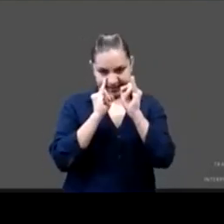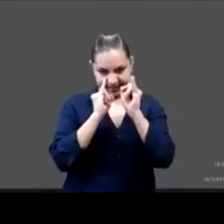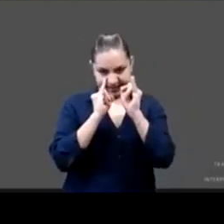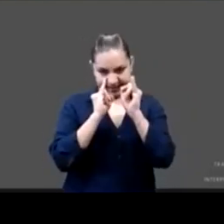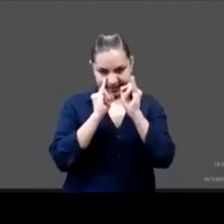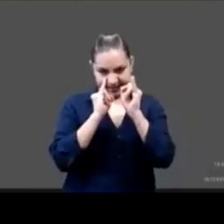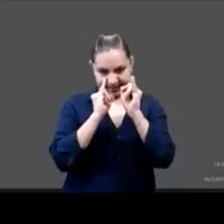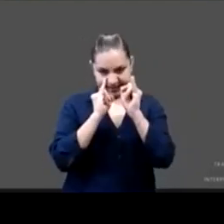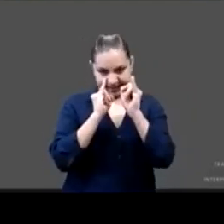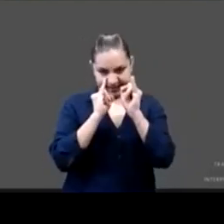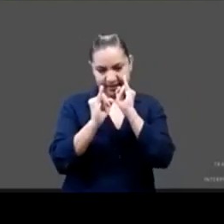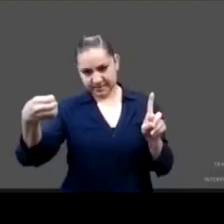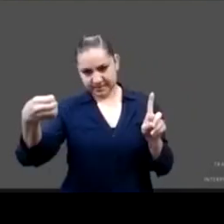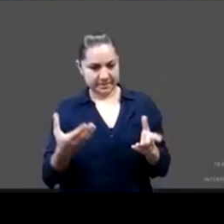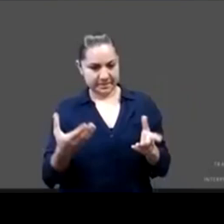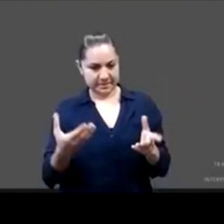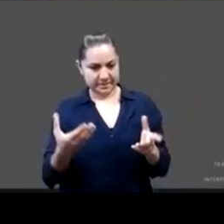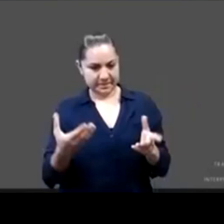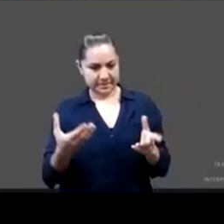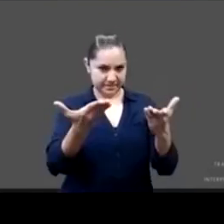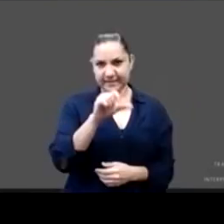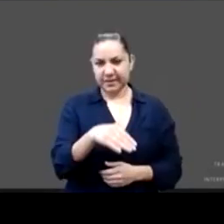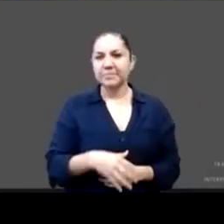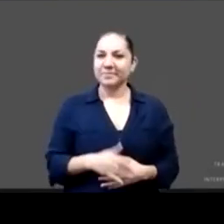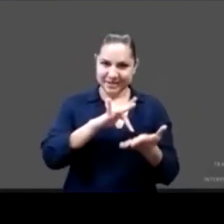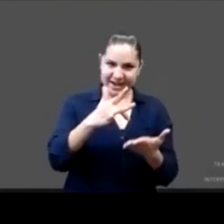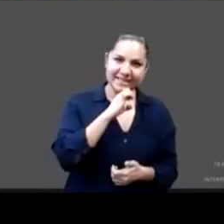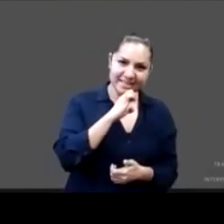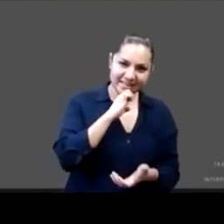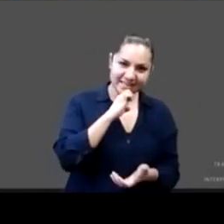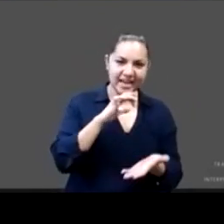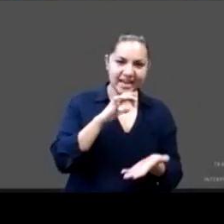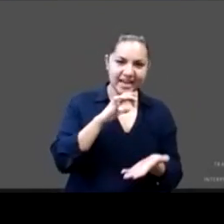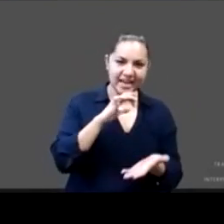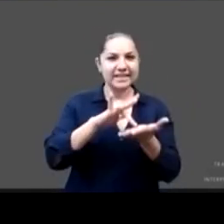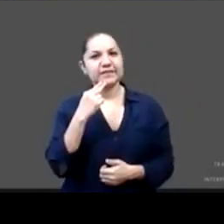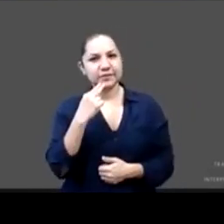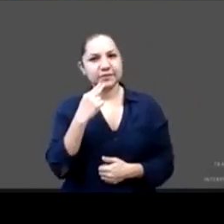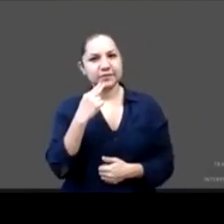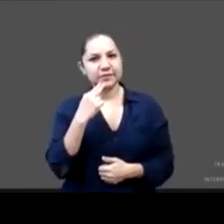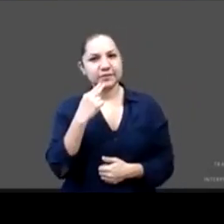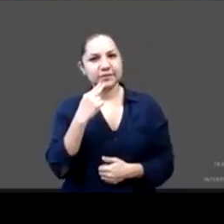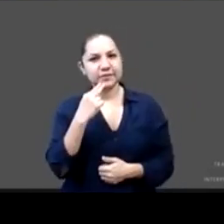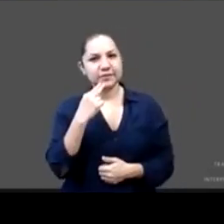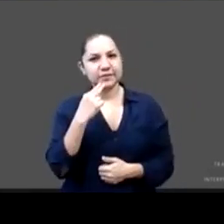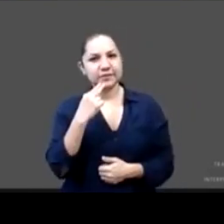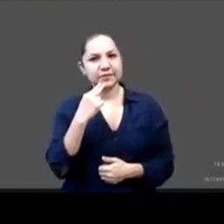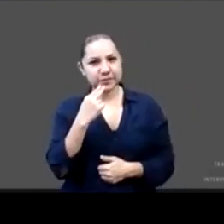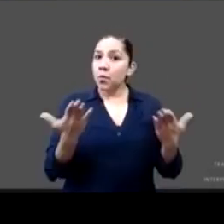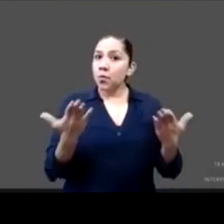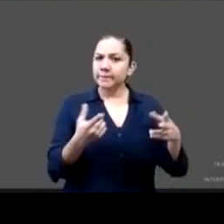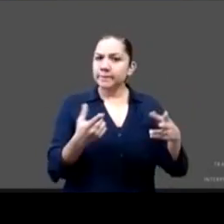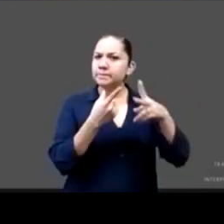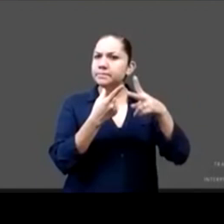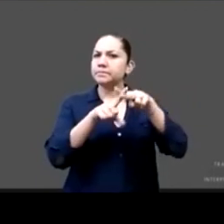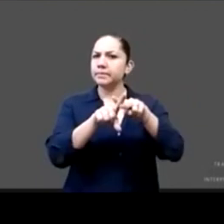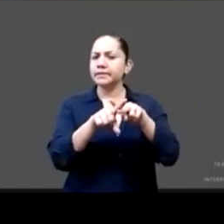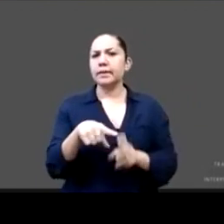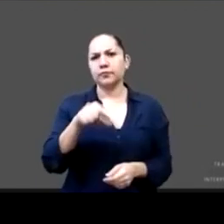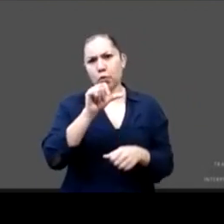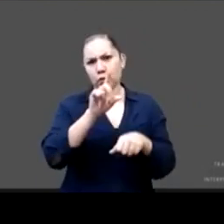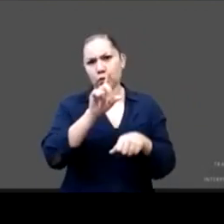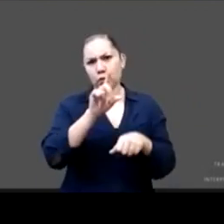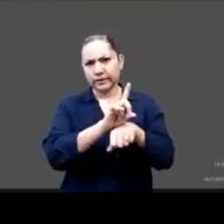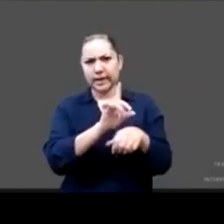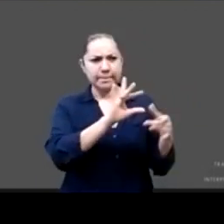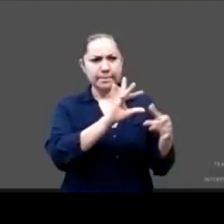de señas mexicanas. Gracias, Erika. Gracias, Noé, por estar acá. Y pues vamos a iniciar la conversación escuchando a